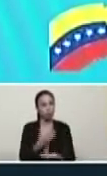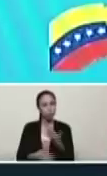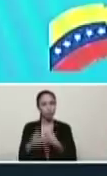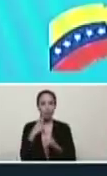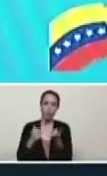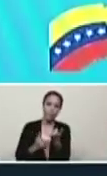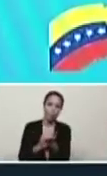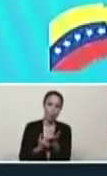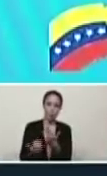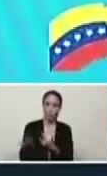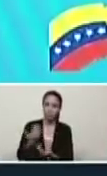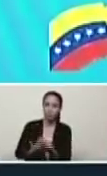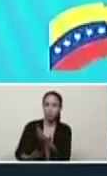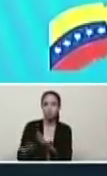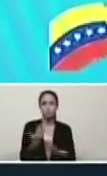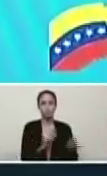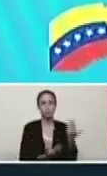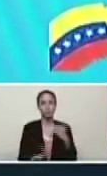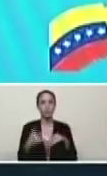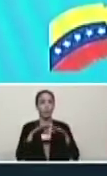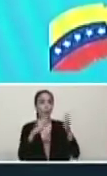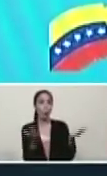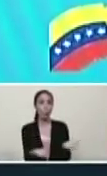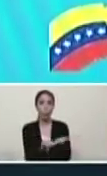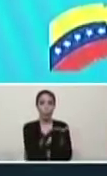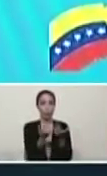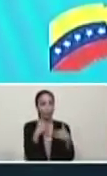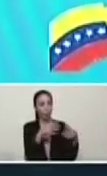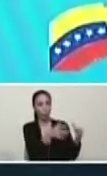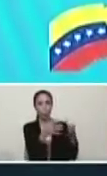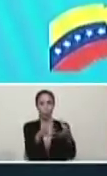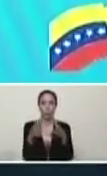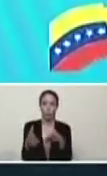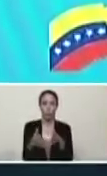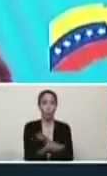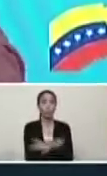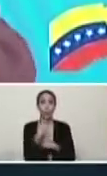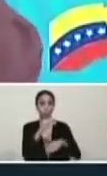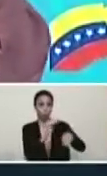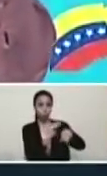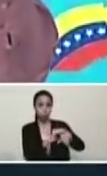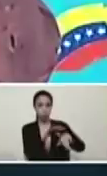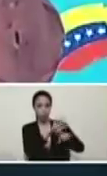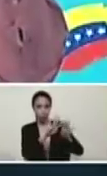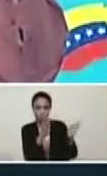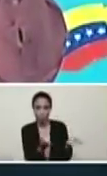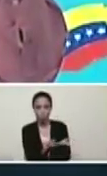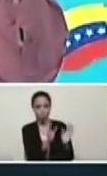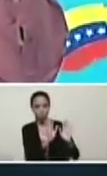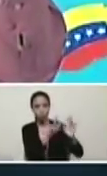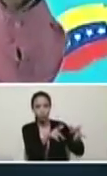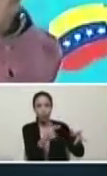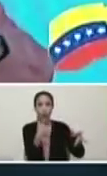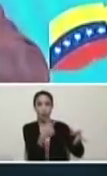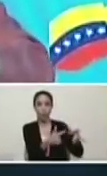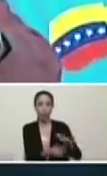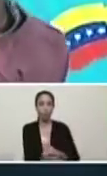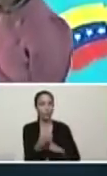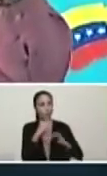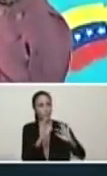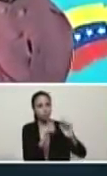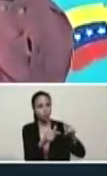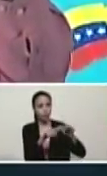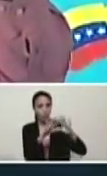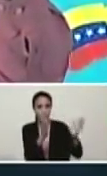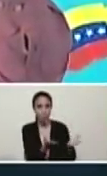compañía de todos los movimientos del mundo. Y yo le digo al mundo entero lo que le dije al Congreso Mundial de la